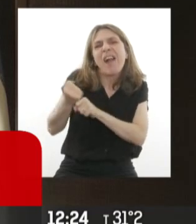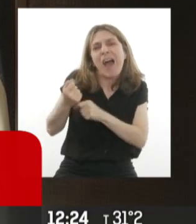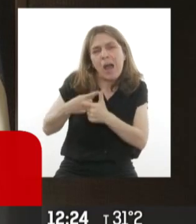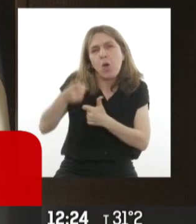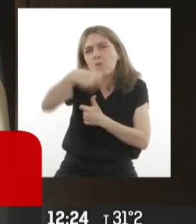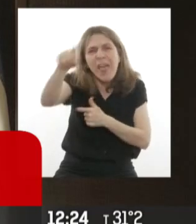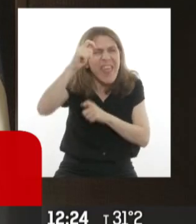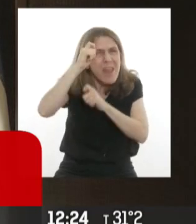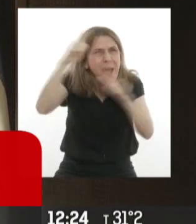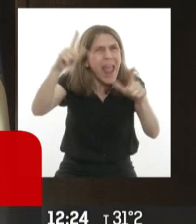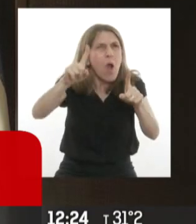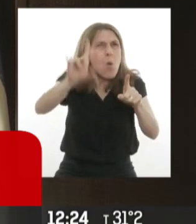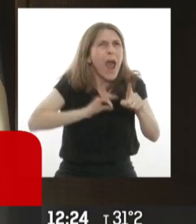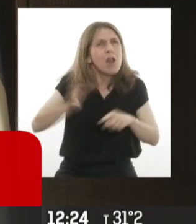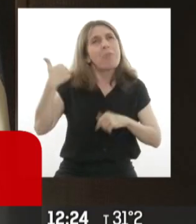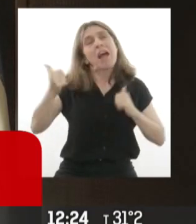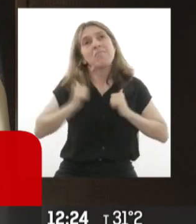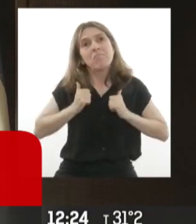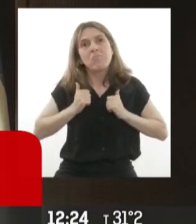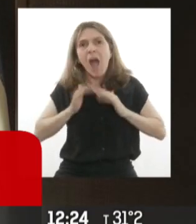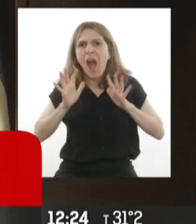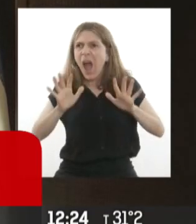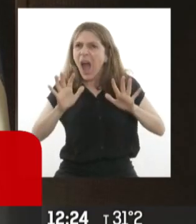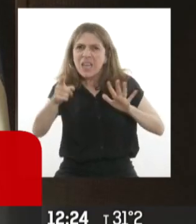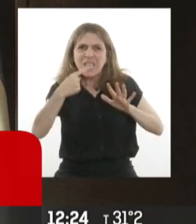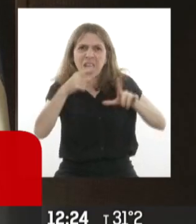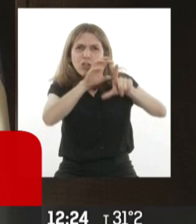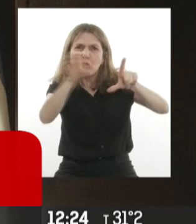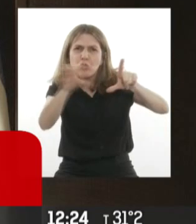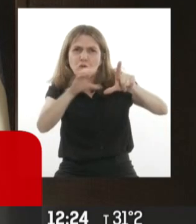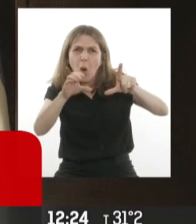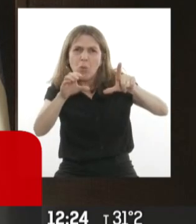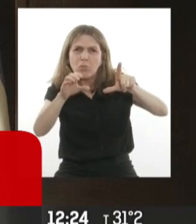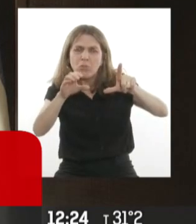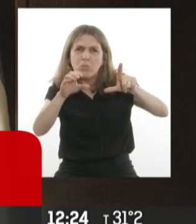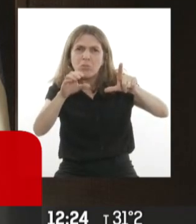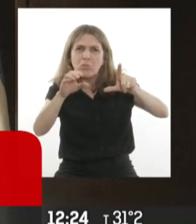de hacer reuniones de esta naturaleza a distancia?